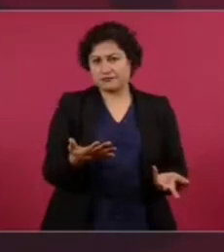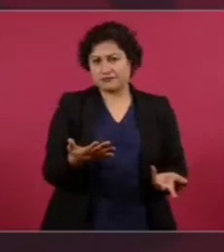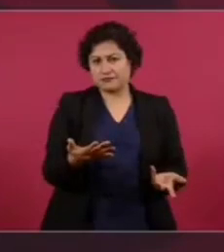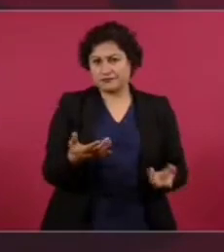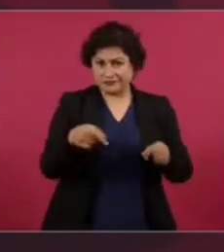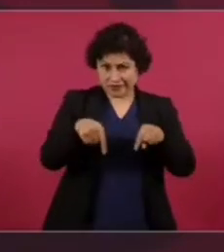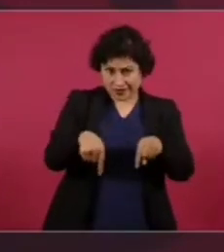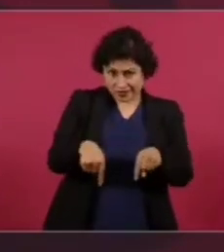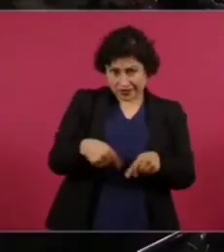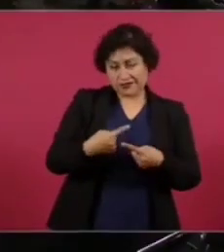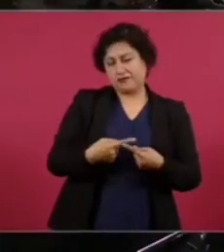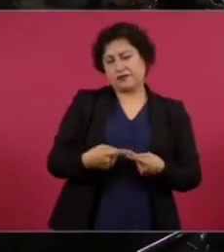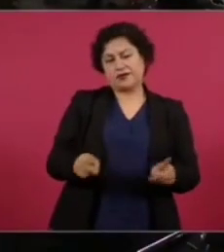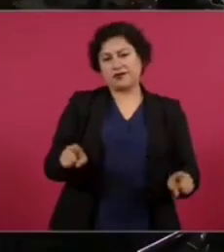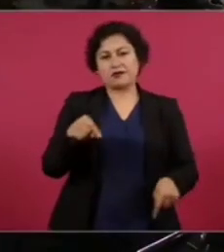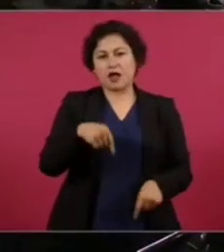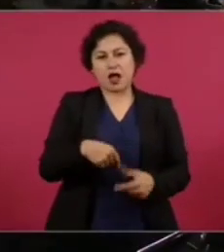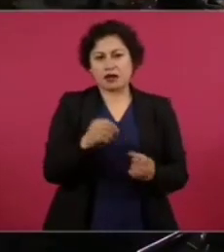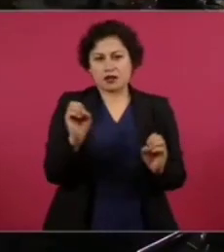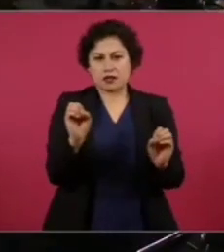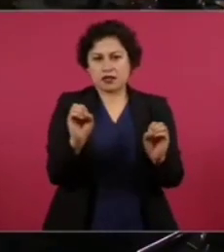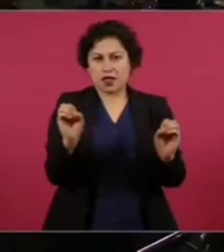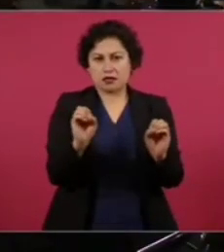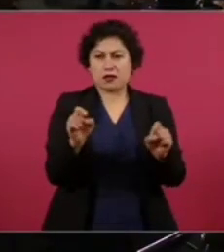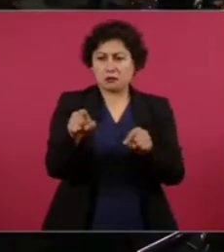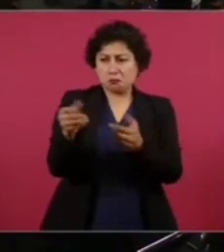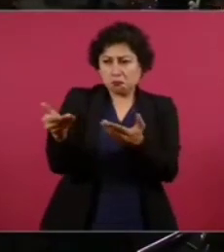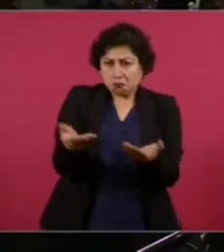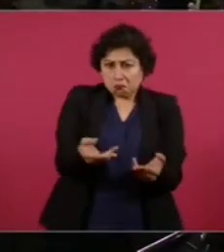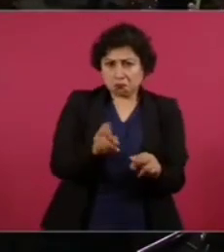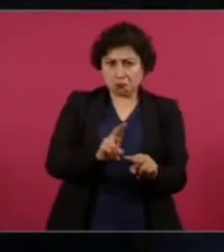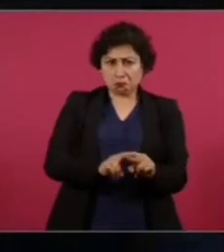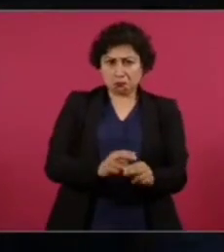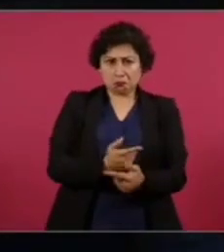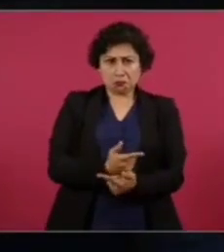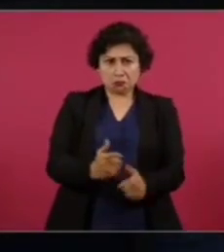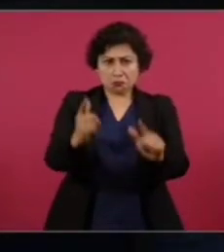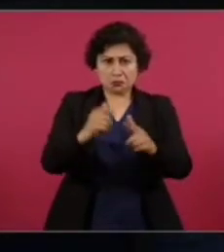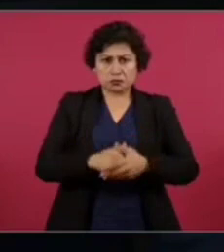Aquí no hay eso, ¿eh? Aquí usted es bienvenida.